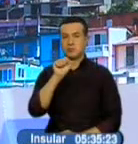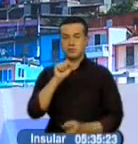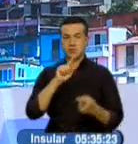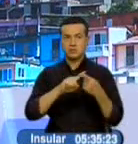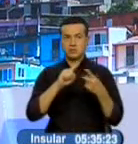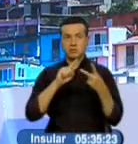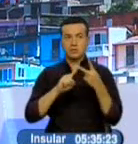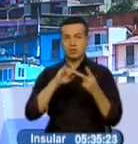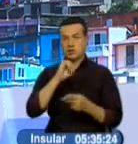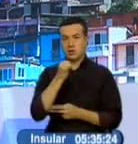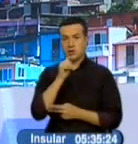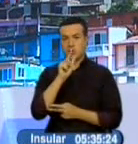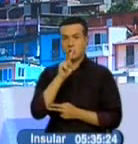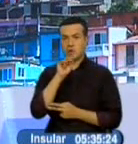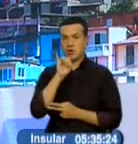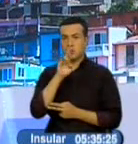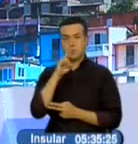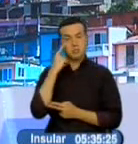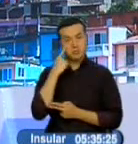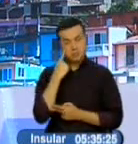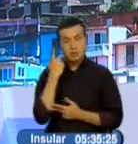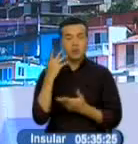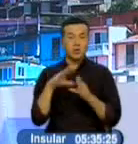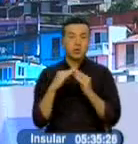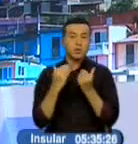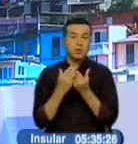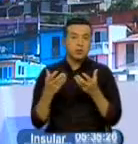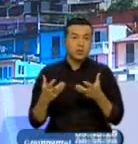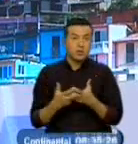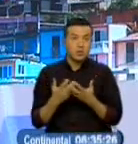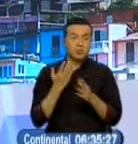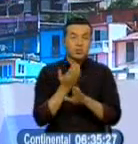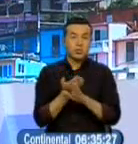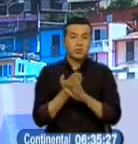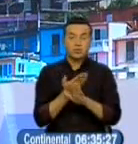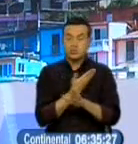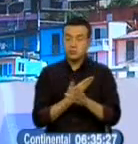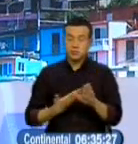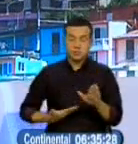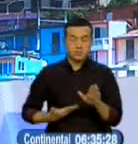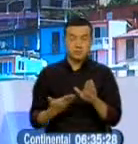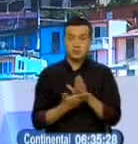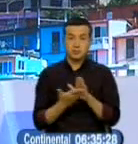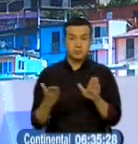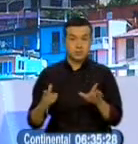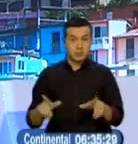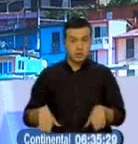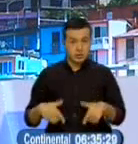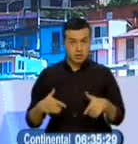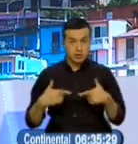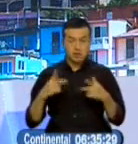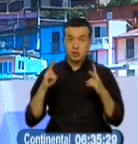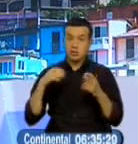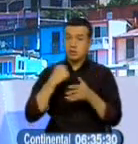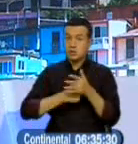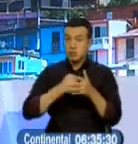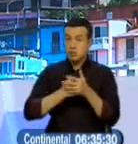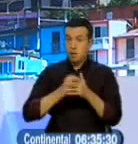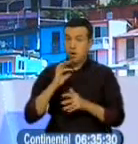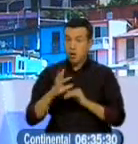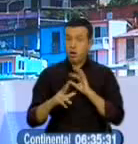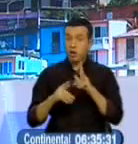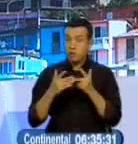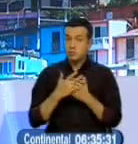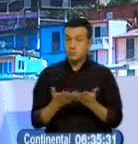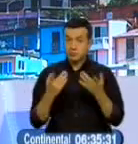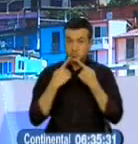Egas esperan conocer las atribuciones que tendría el Frente de Transparencia propuesto por el jefe de Estado, Lenín Moreno, para la lucha contra la corrupción. No